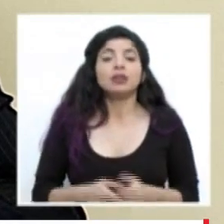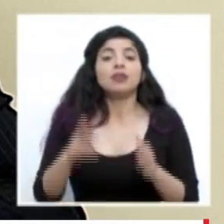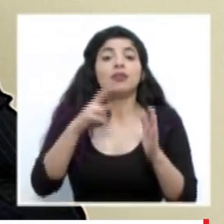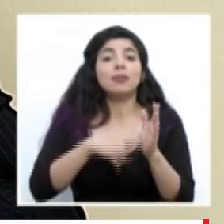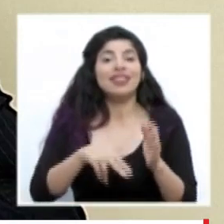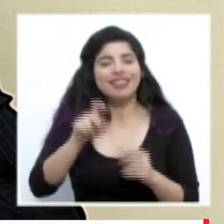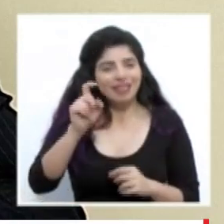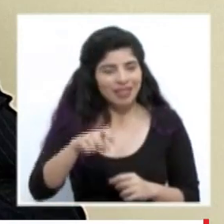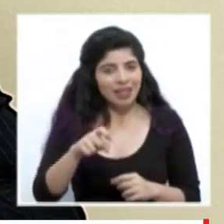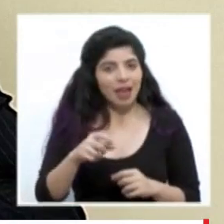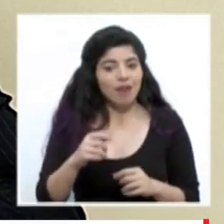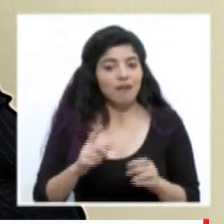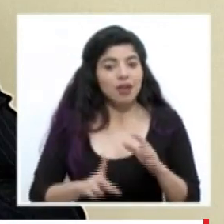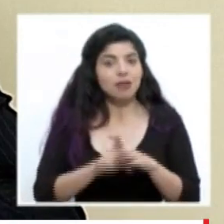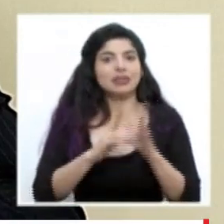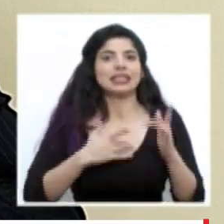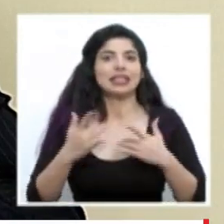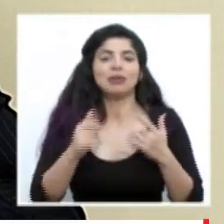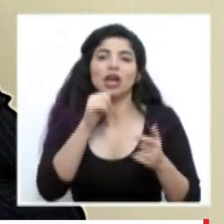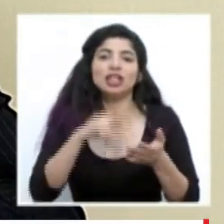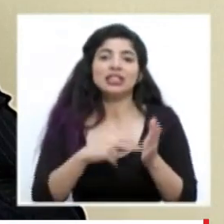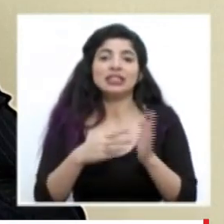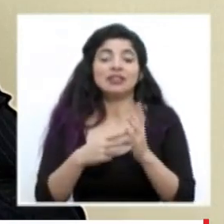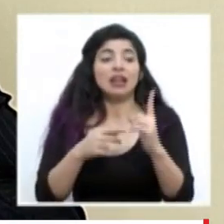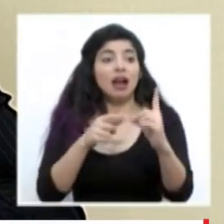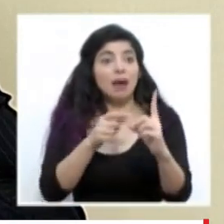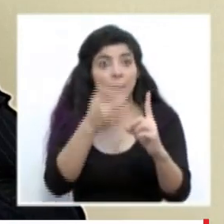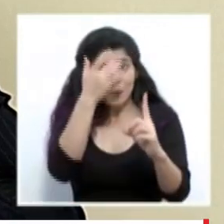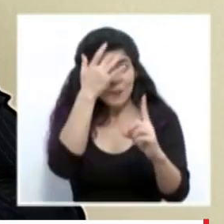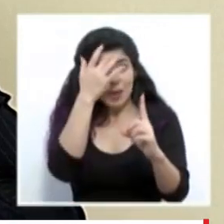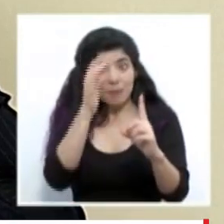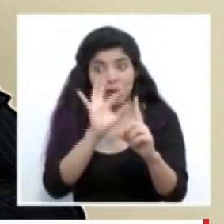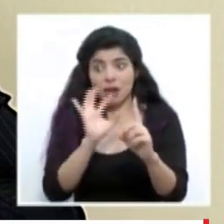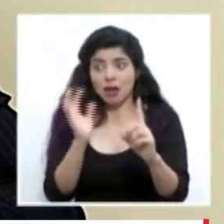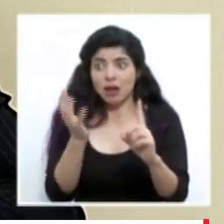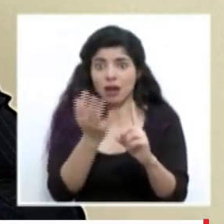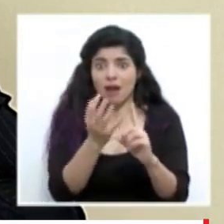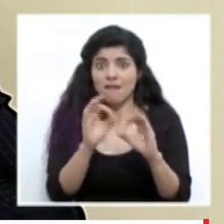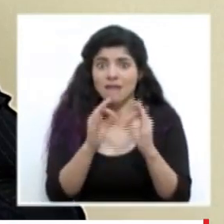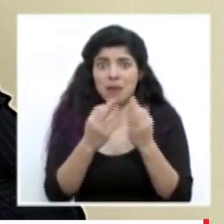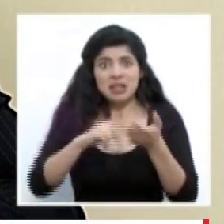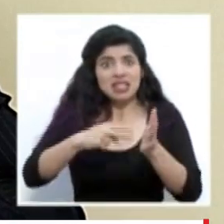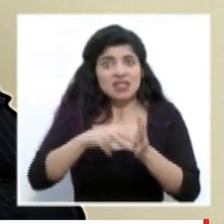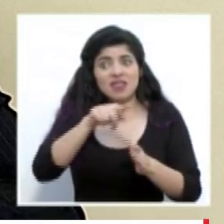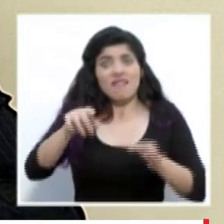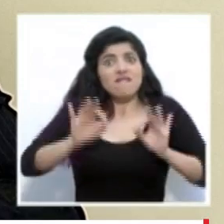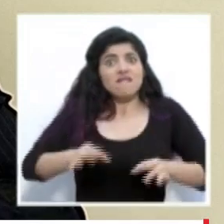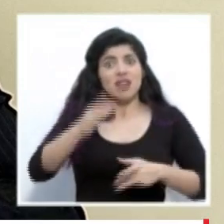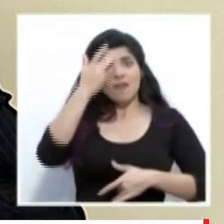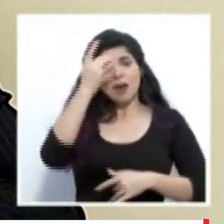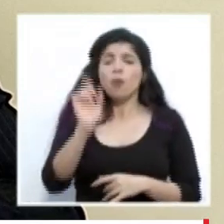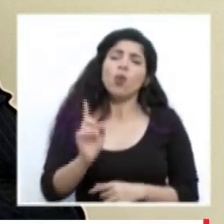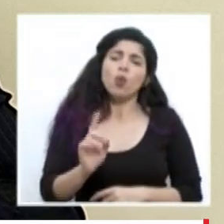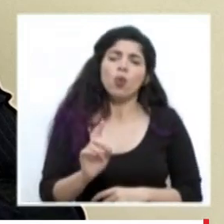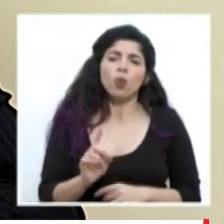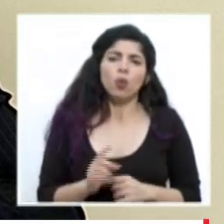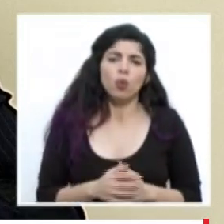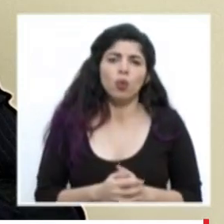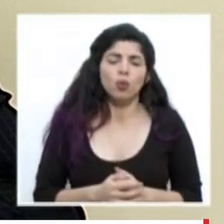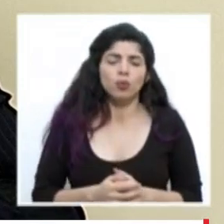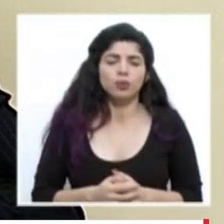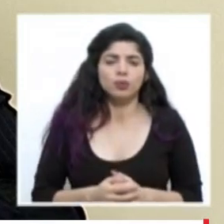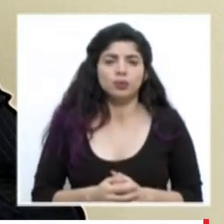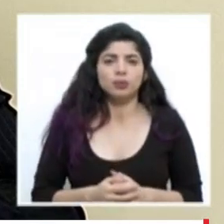Insisto en que tiene que haber síntomas, no es que automáticamente cualquier persona en el núcleo familiar ya se considera un caso.